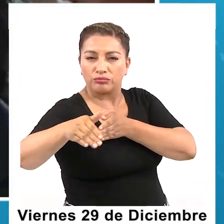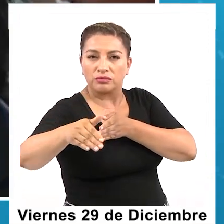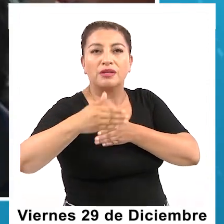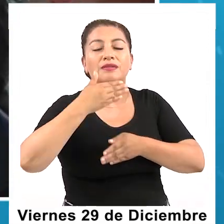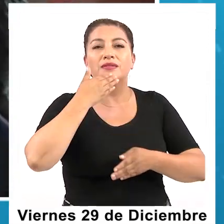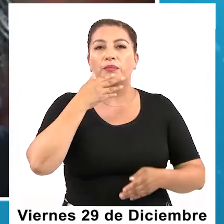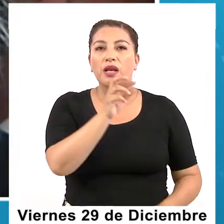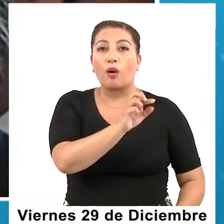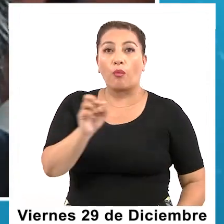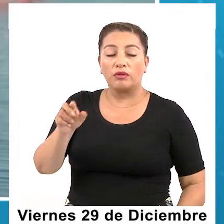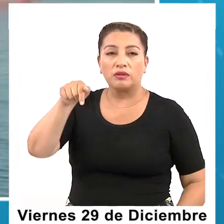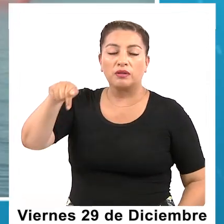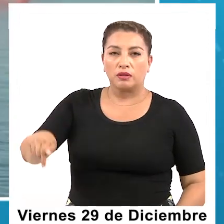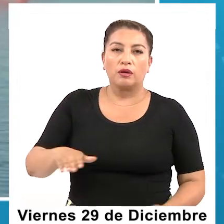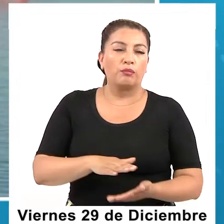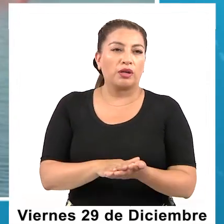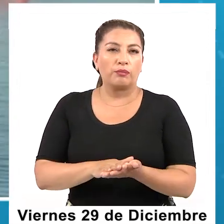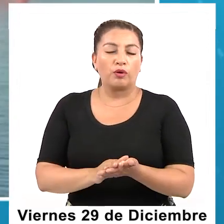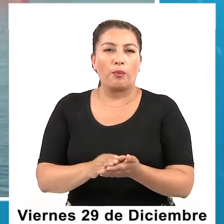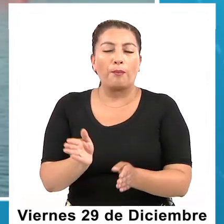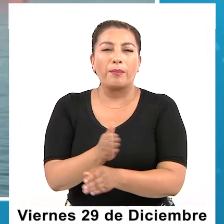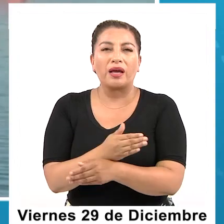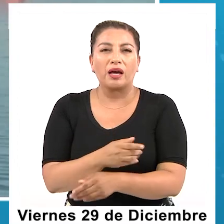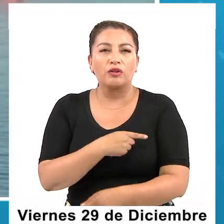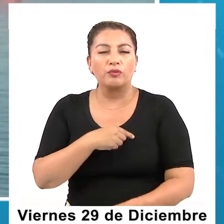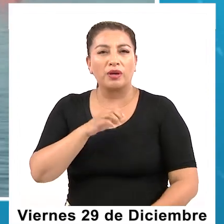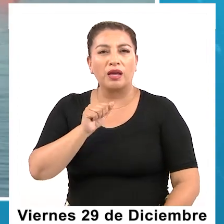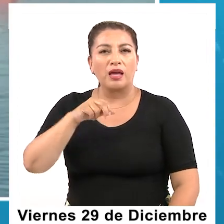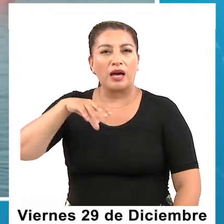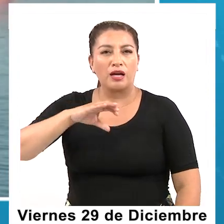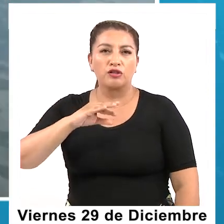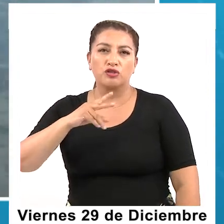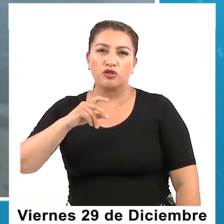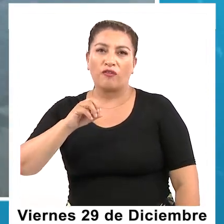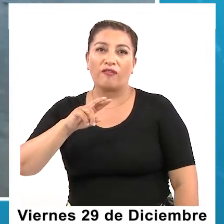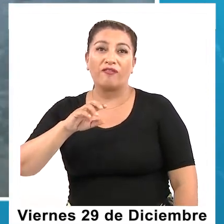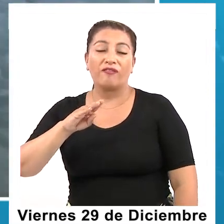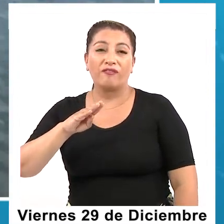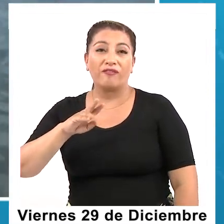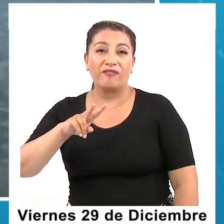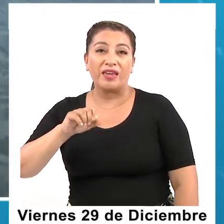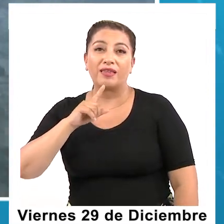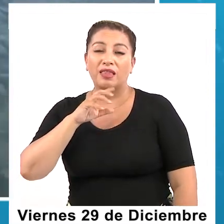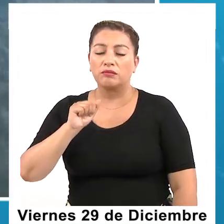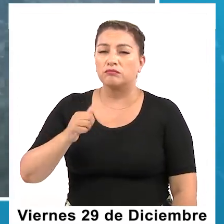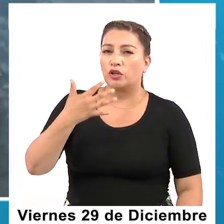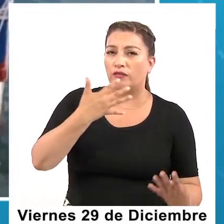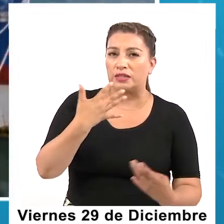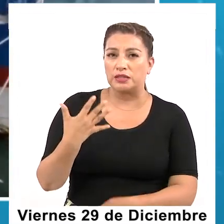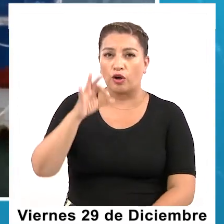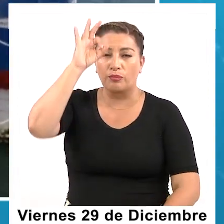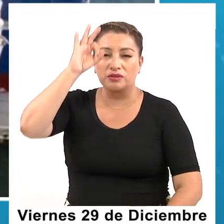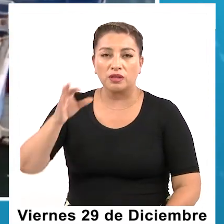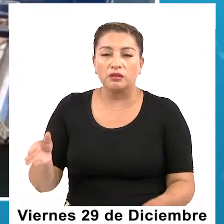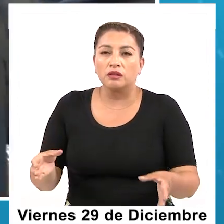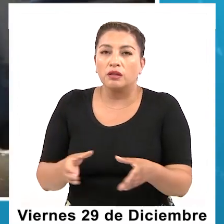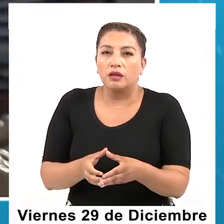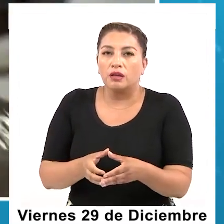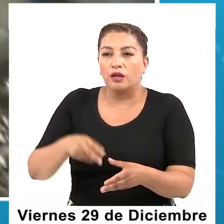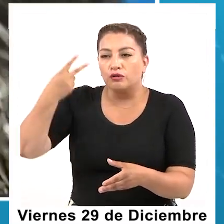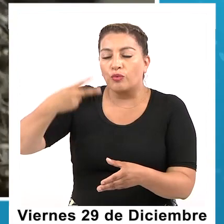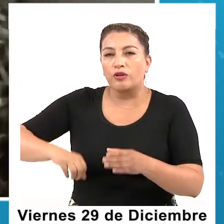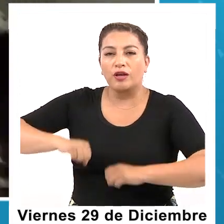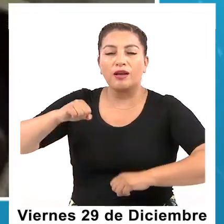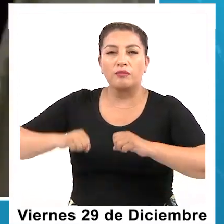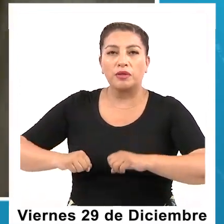las cuotas. Hay que recordar que en el caso de la anchoveta, que es un recurso muy rico que hay acá en la zona norte, el 95% de la anchoveta lo tiene la industria